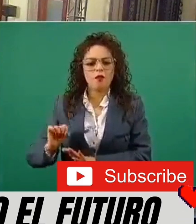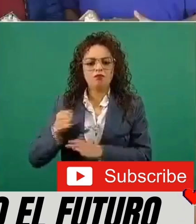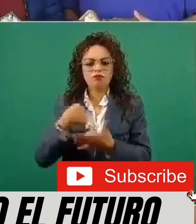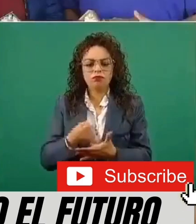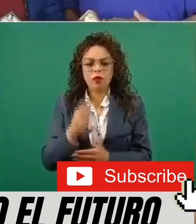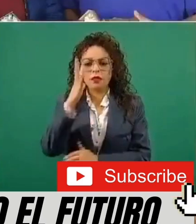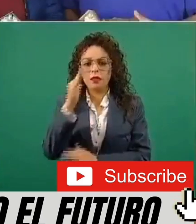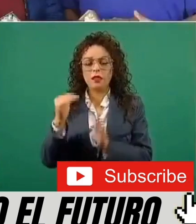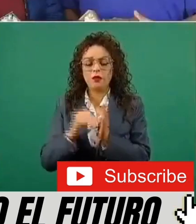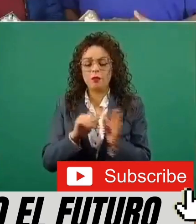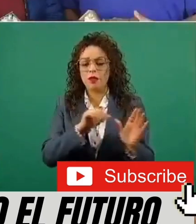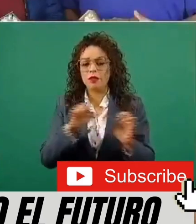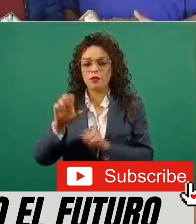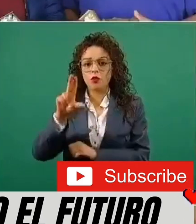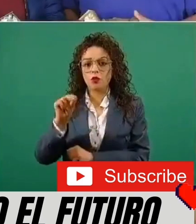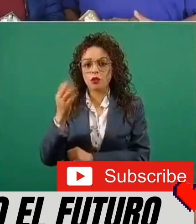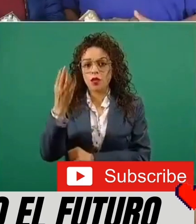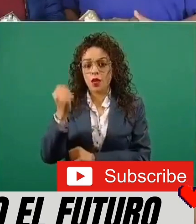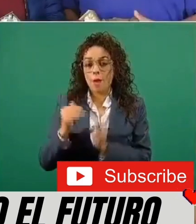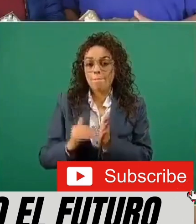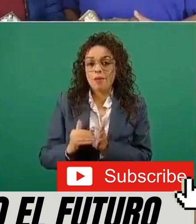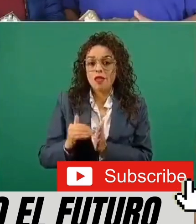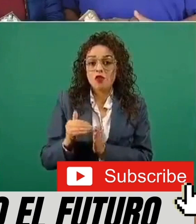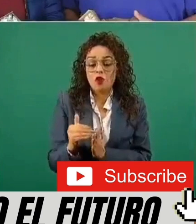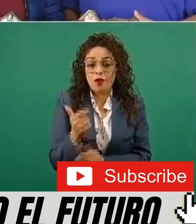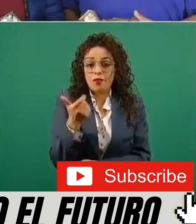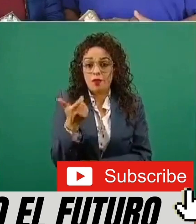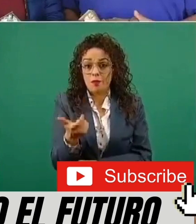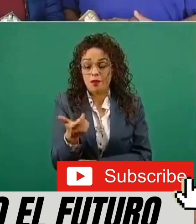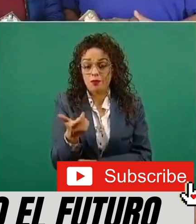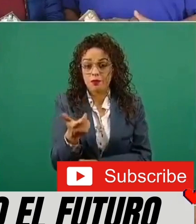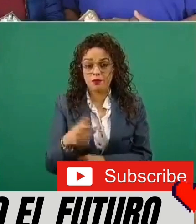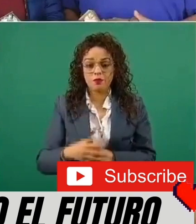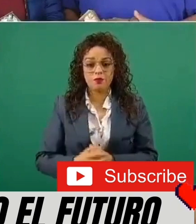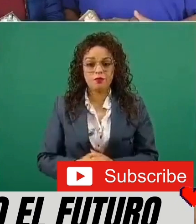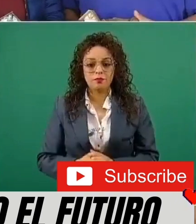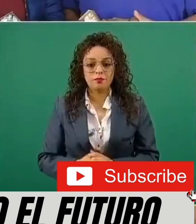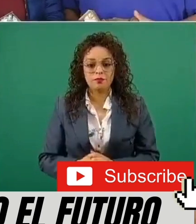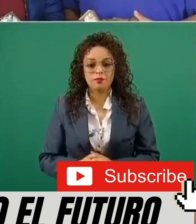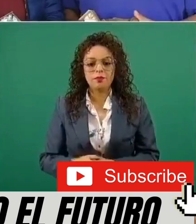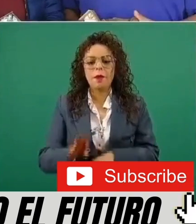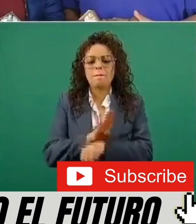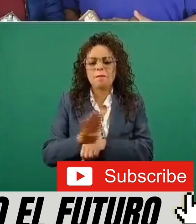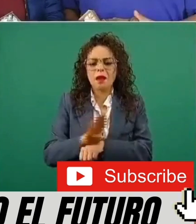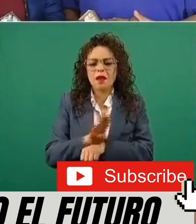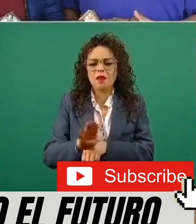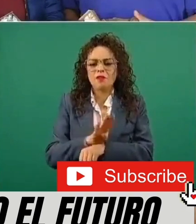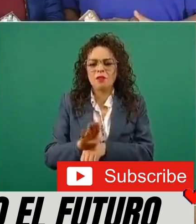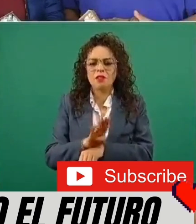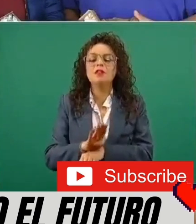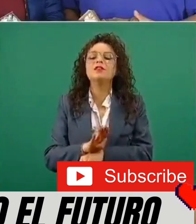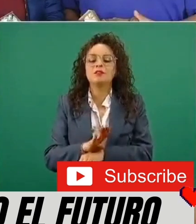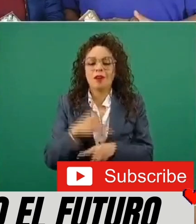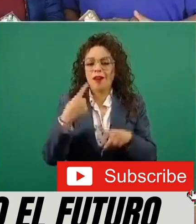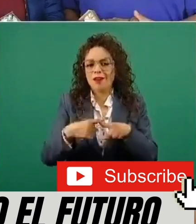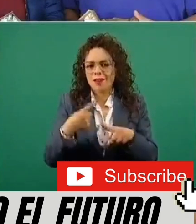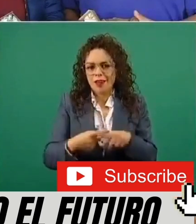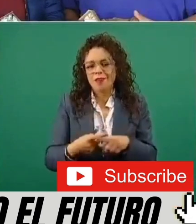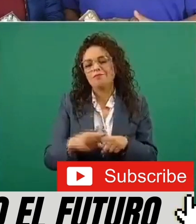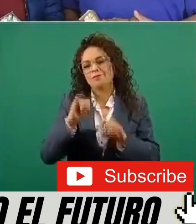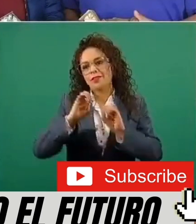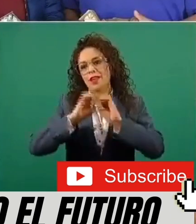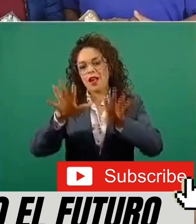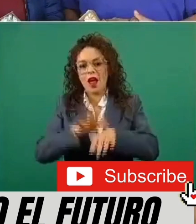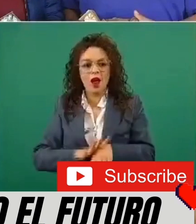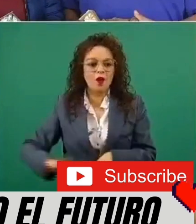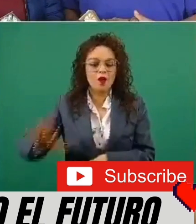ticket en la oficina virtual. Y bueno, por ahora sería todo, espero esta información sea útil para ti. Si